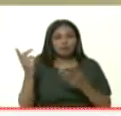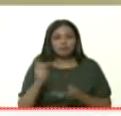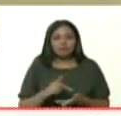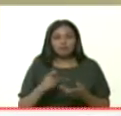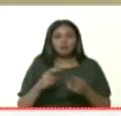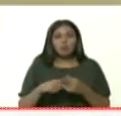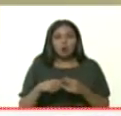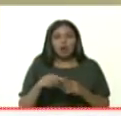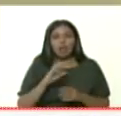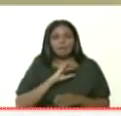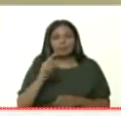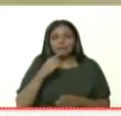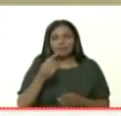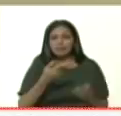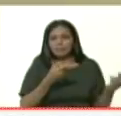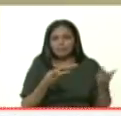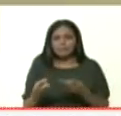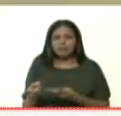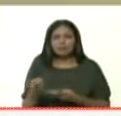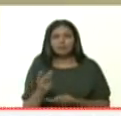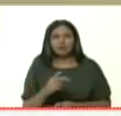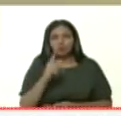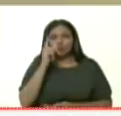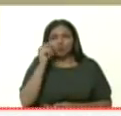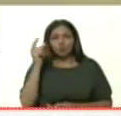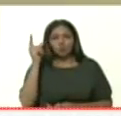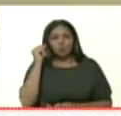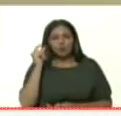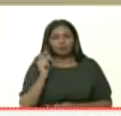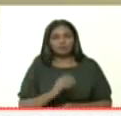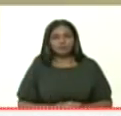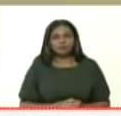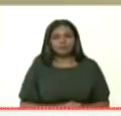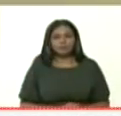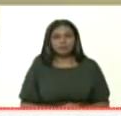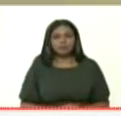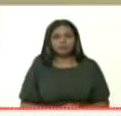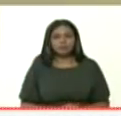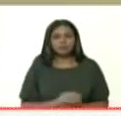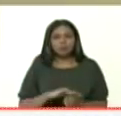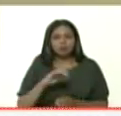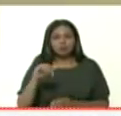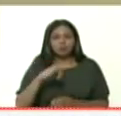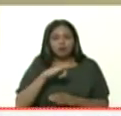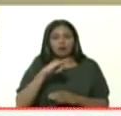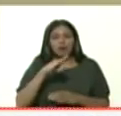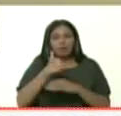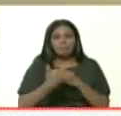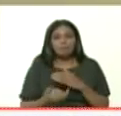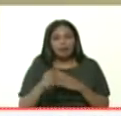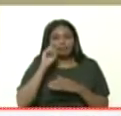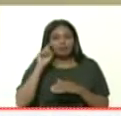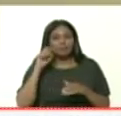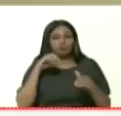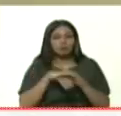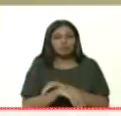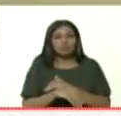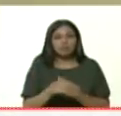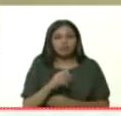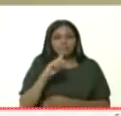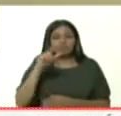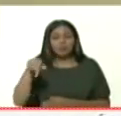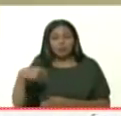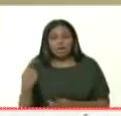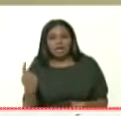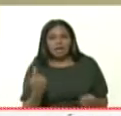la patria le diga bienvenido, bienvenida. Porque después del plan de parto humanizado,